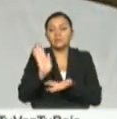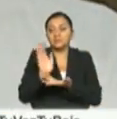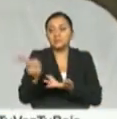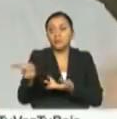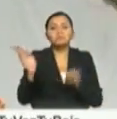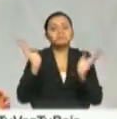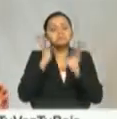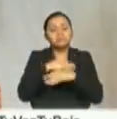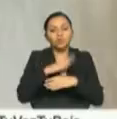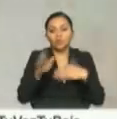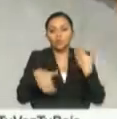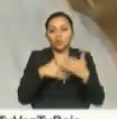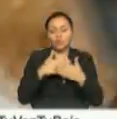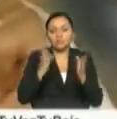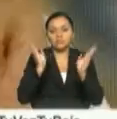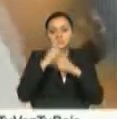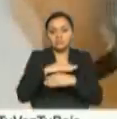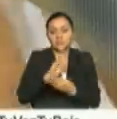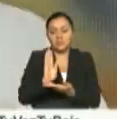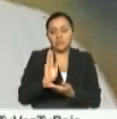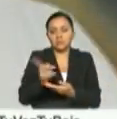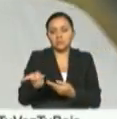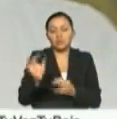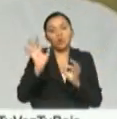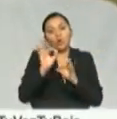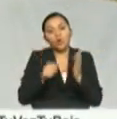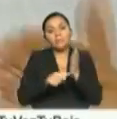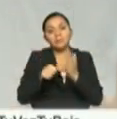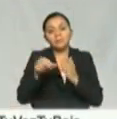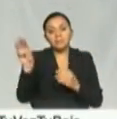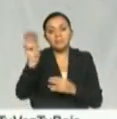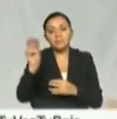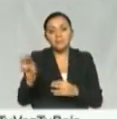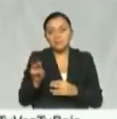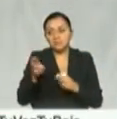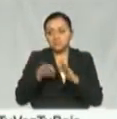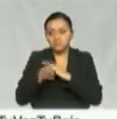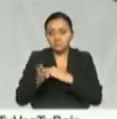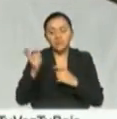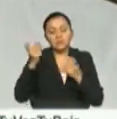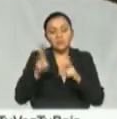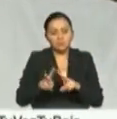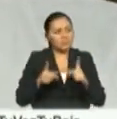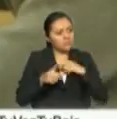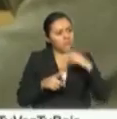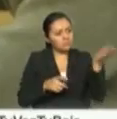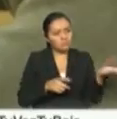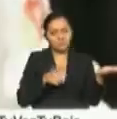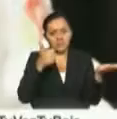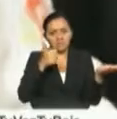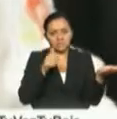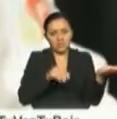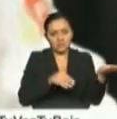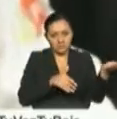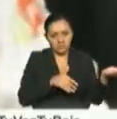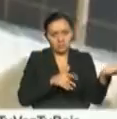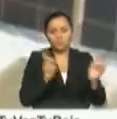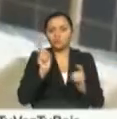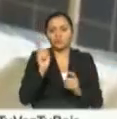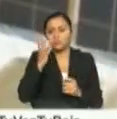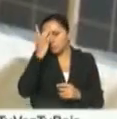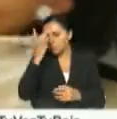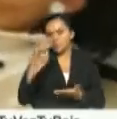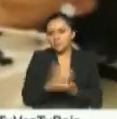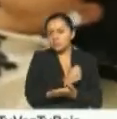10.000. Entonces van al IES o van al Ministerio de Salud. Pero perfecto, pues que nosotros también nos paguen los 10.000. Otro de los importantes